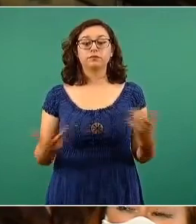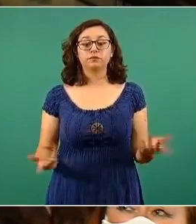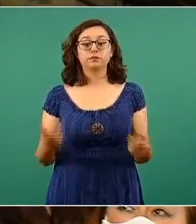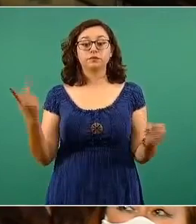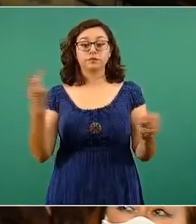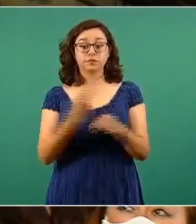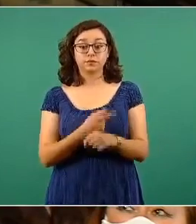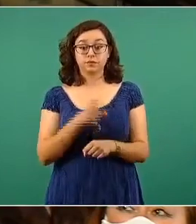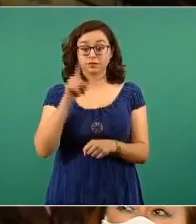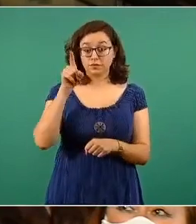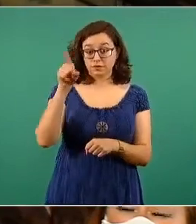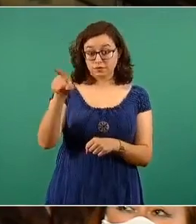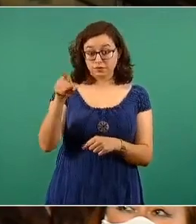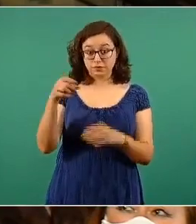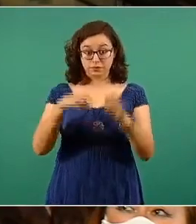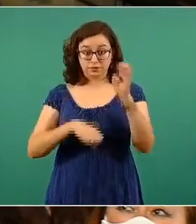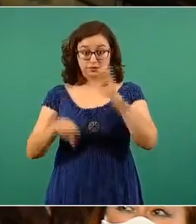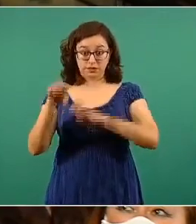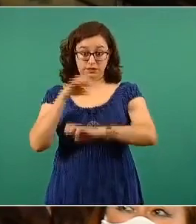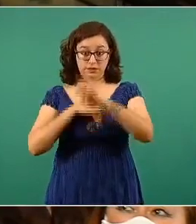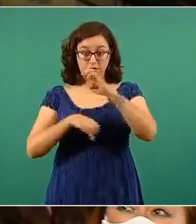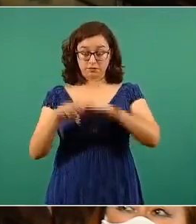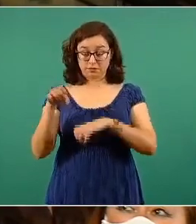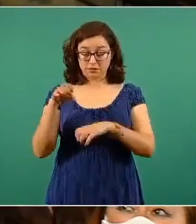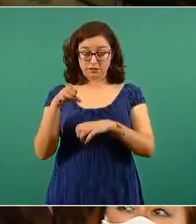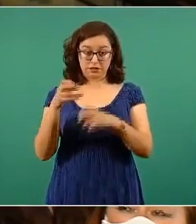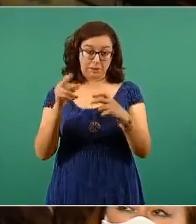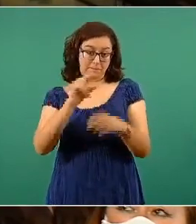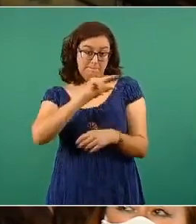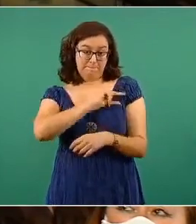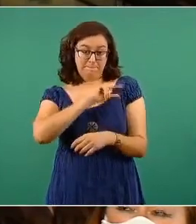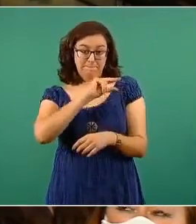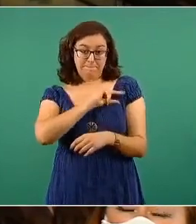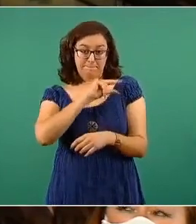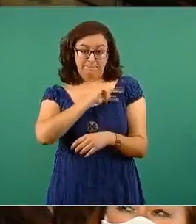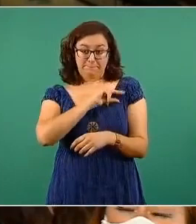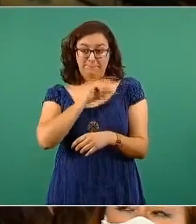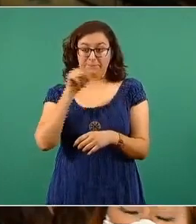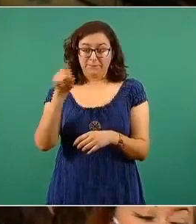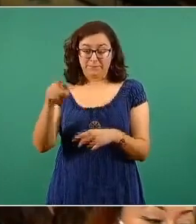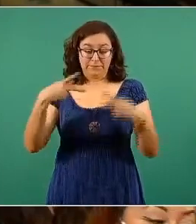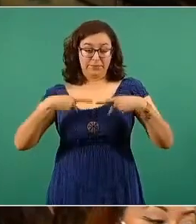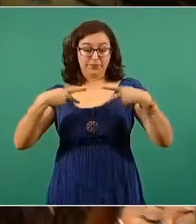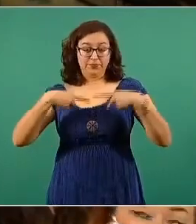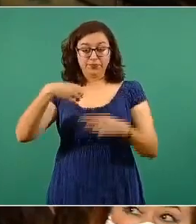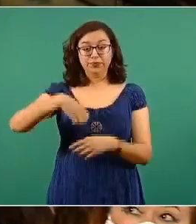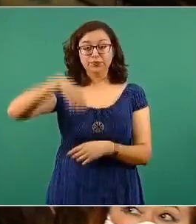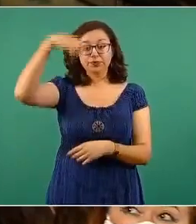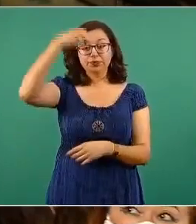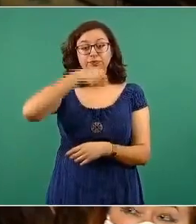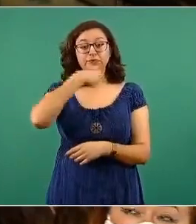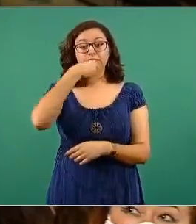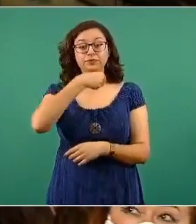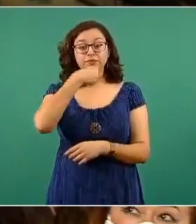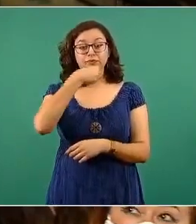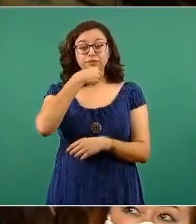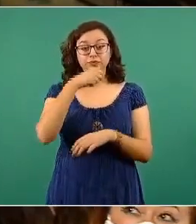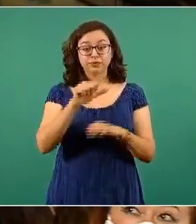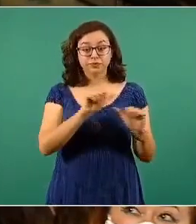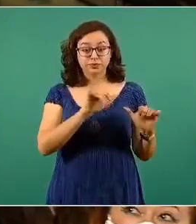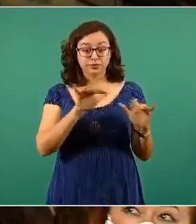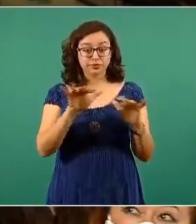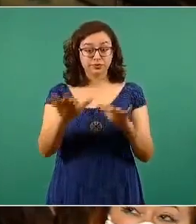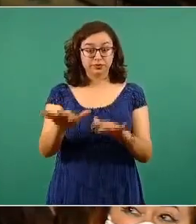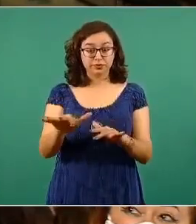empresa comercial que no, argumentando que no les daban su trabajo